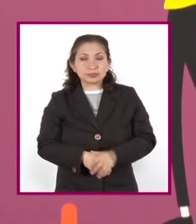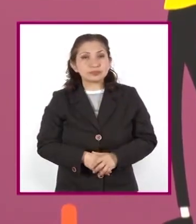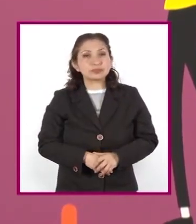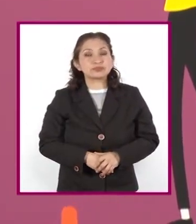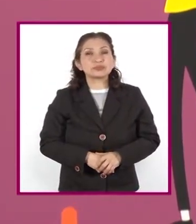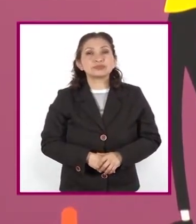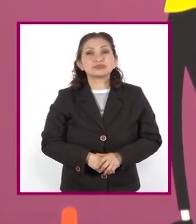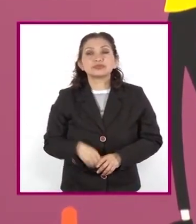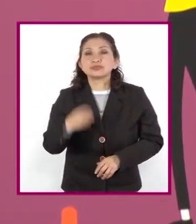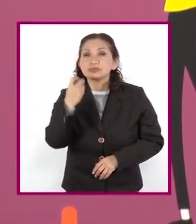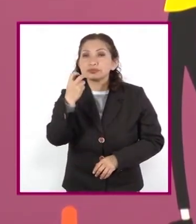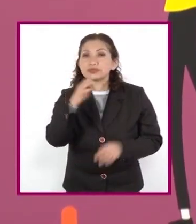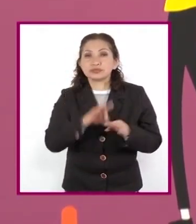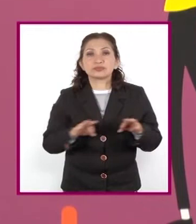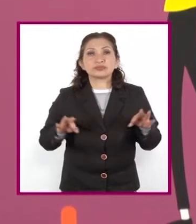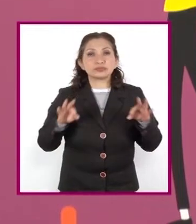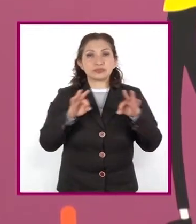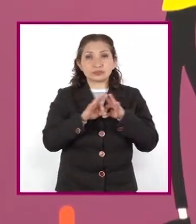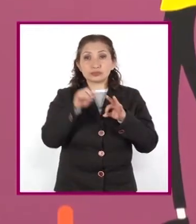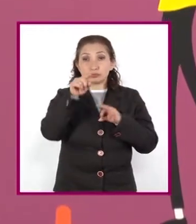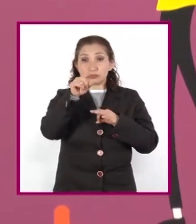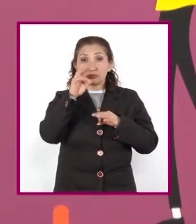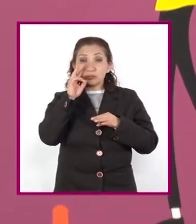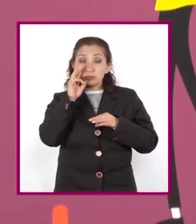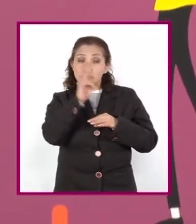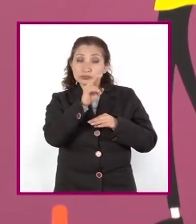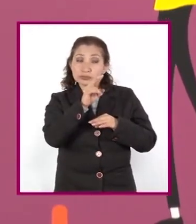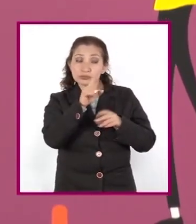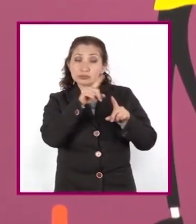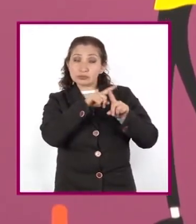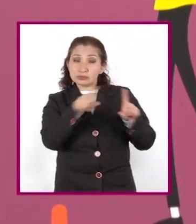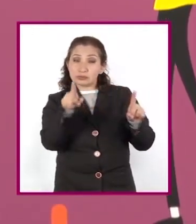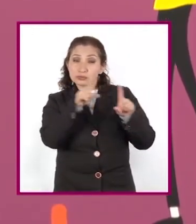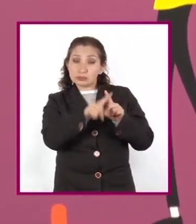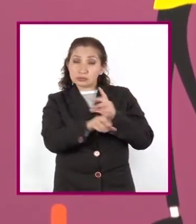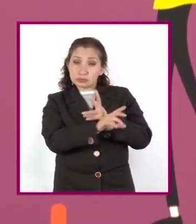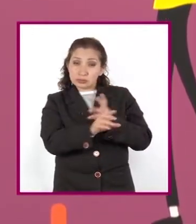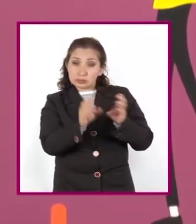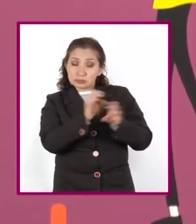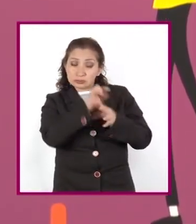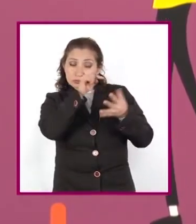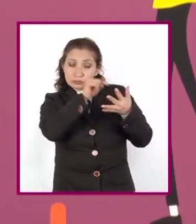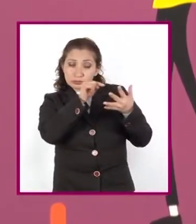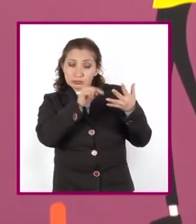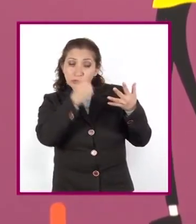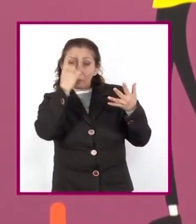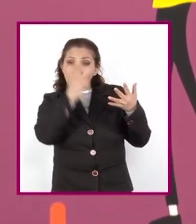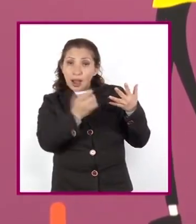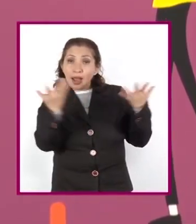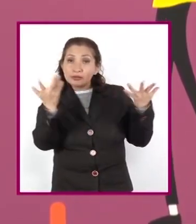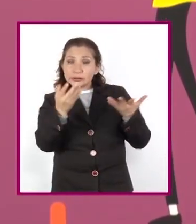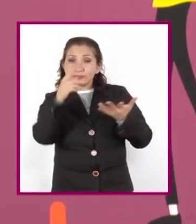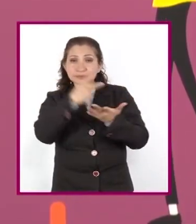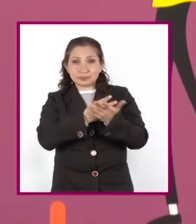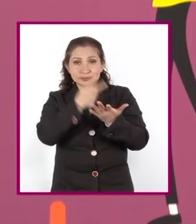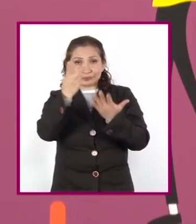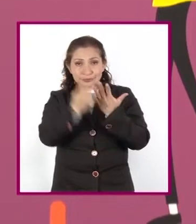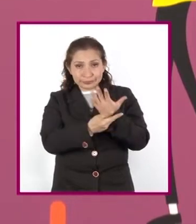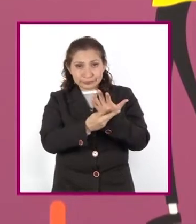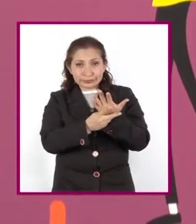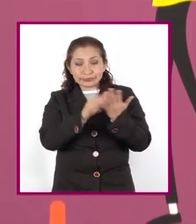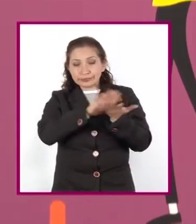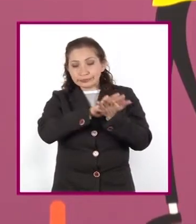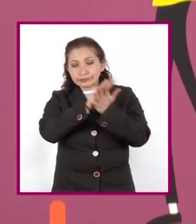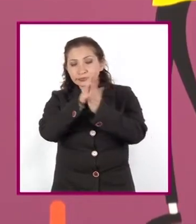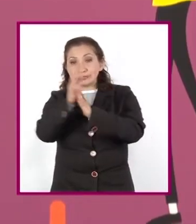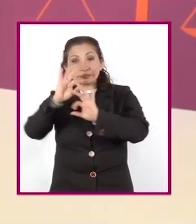tanto, es importante que identifiquen los diversos aspectos que permiten diseñar un proyecto hasta ponerlo